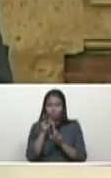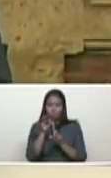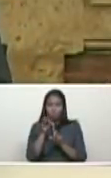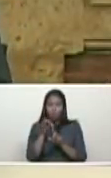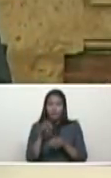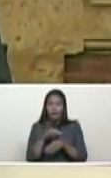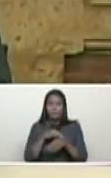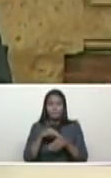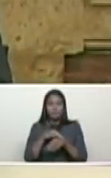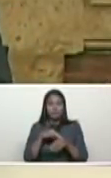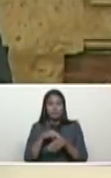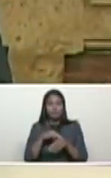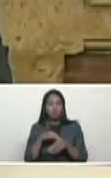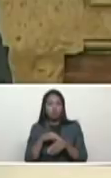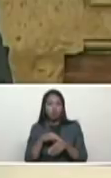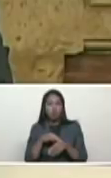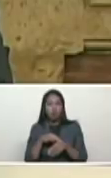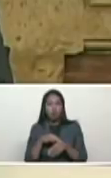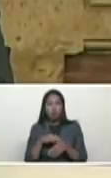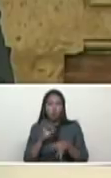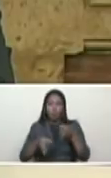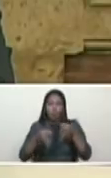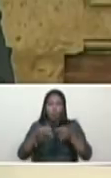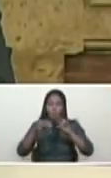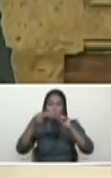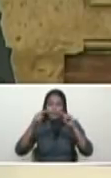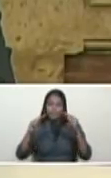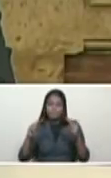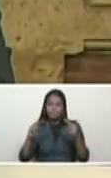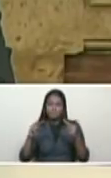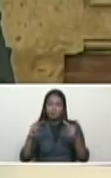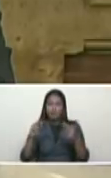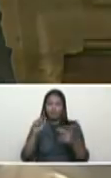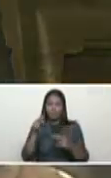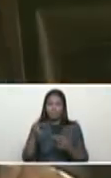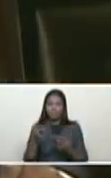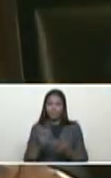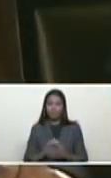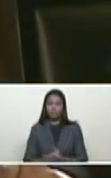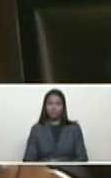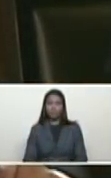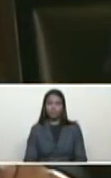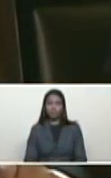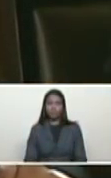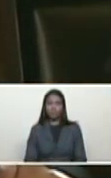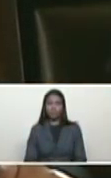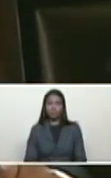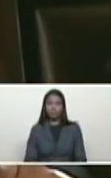ministro en esto reverol ministro del poder popular para